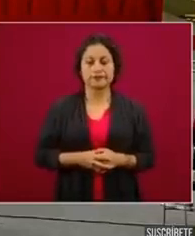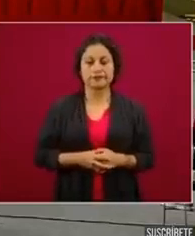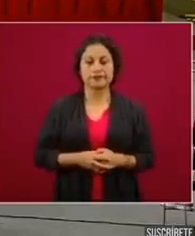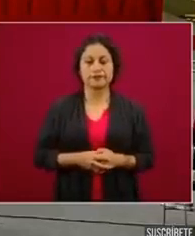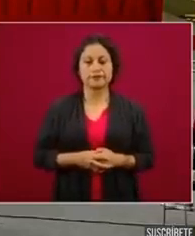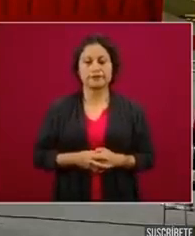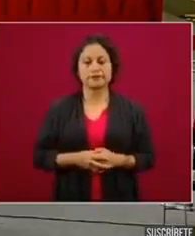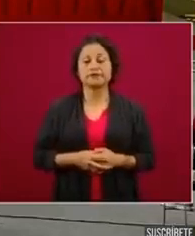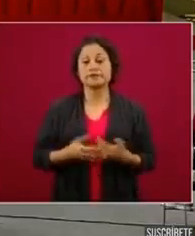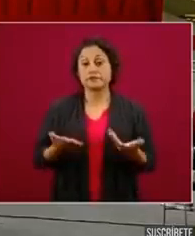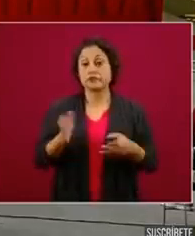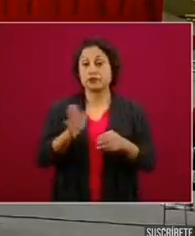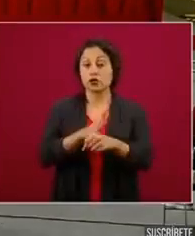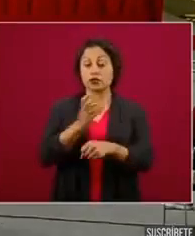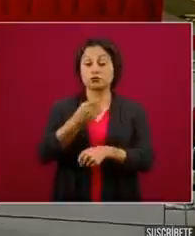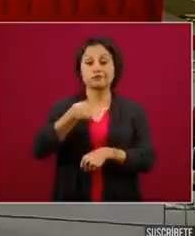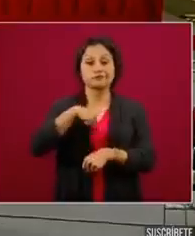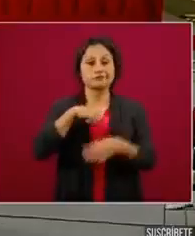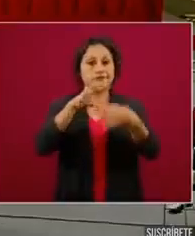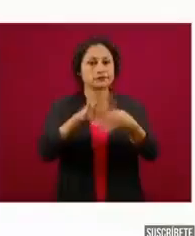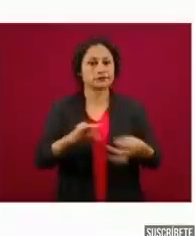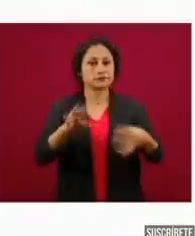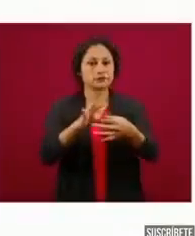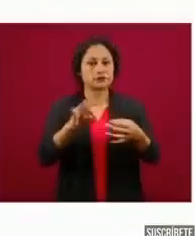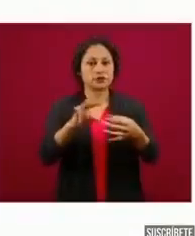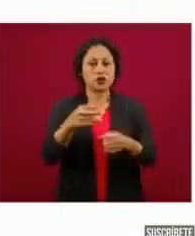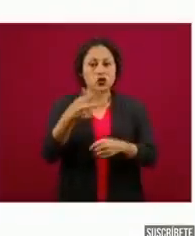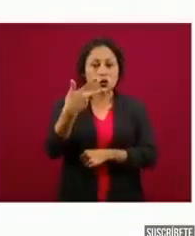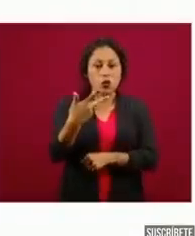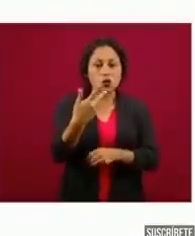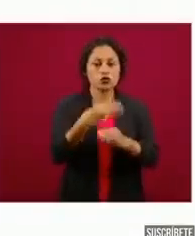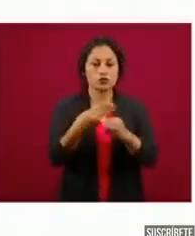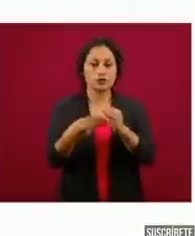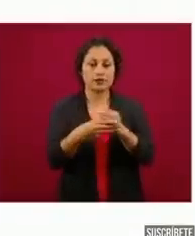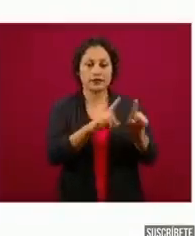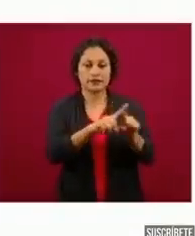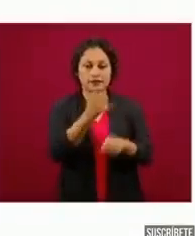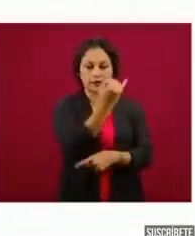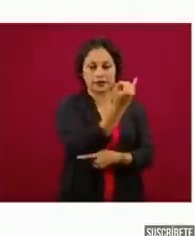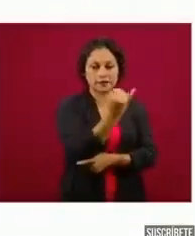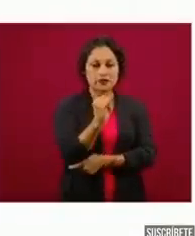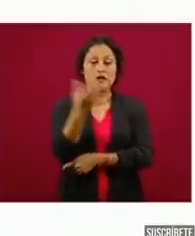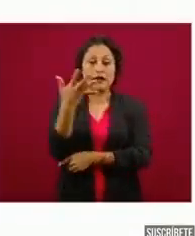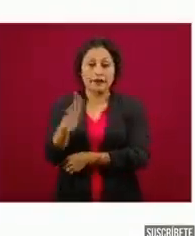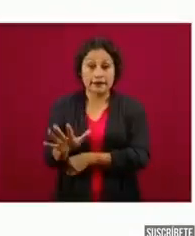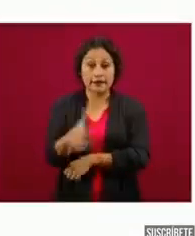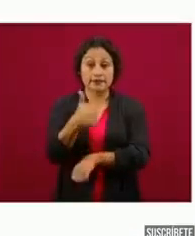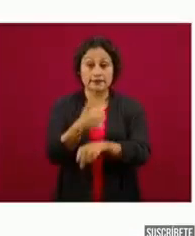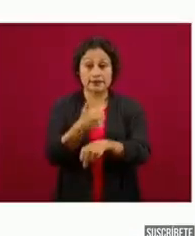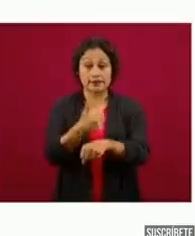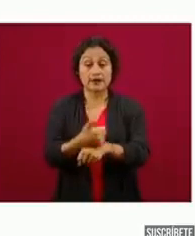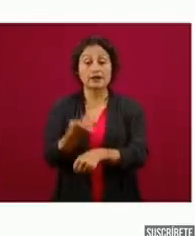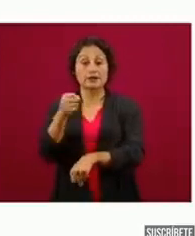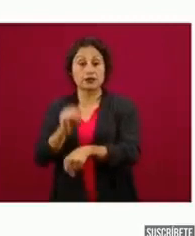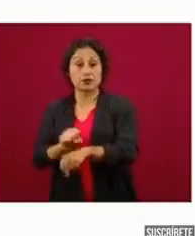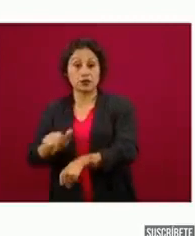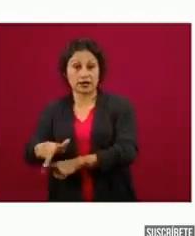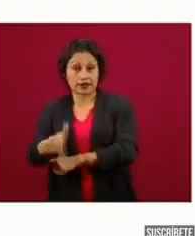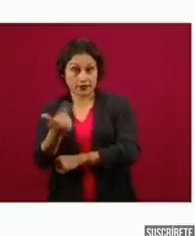Estamos hablando de que se van a distribuir 8 asignaturas en preescolar, 10 en primaria y 12 en